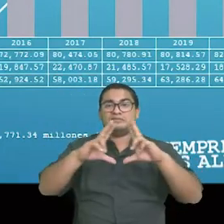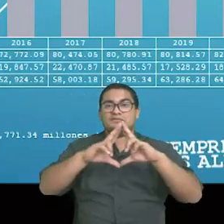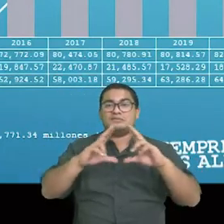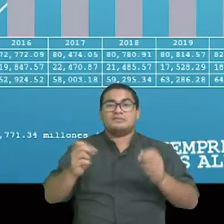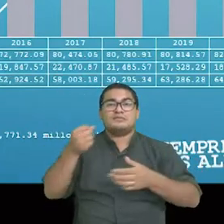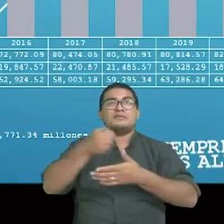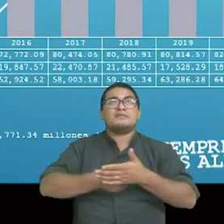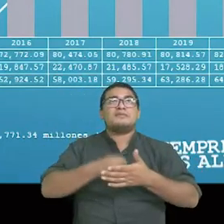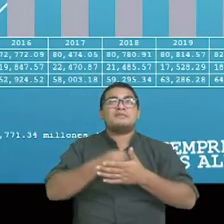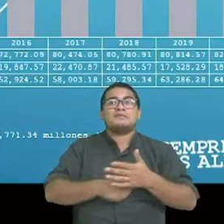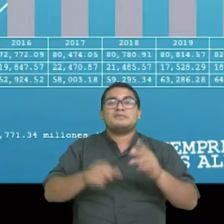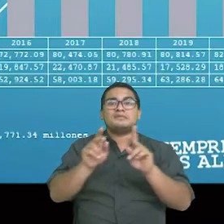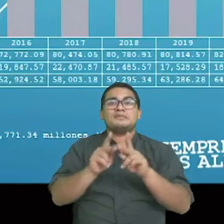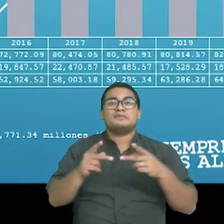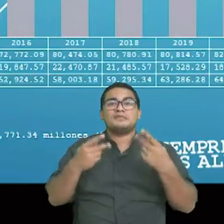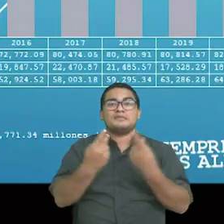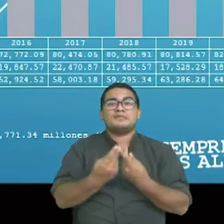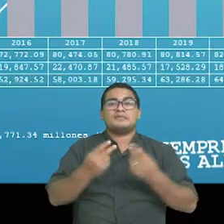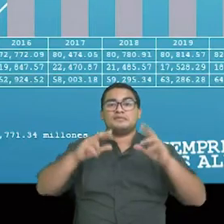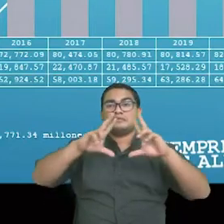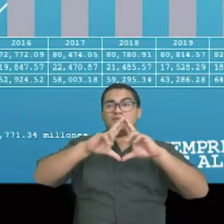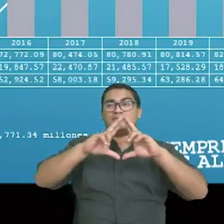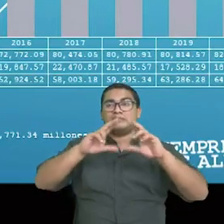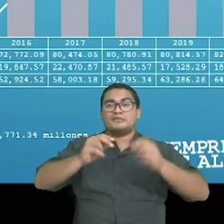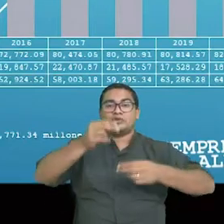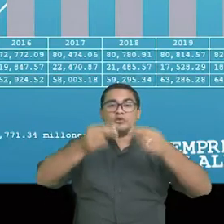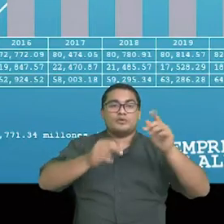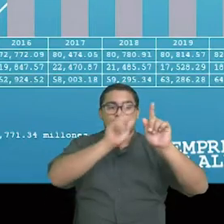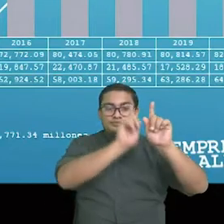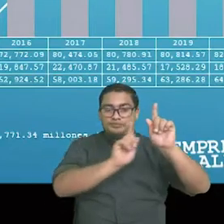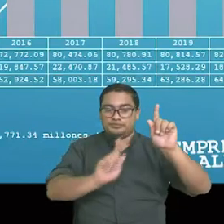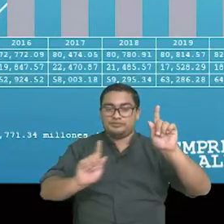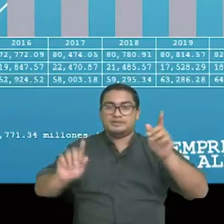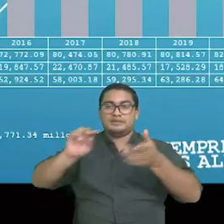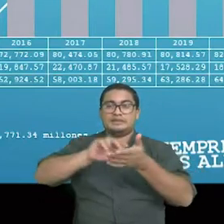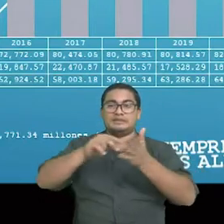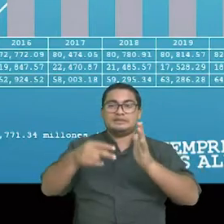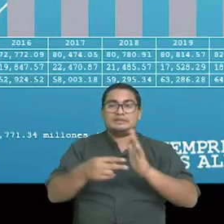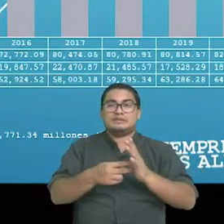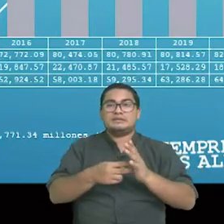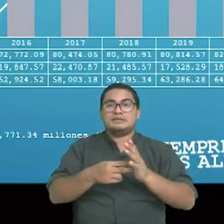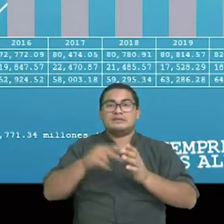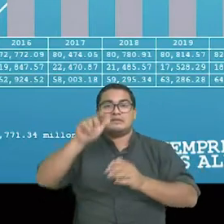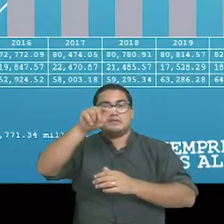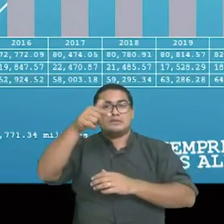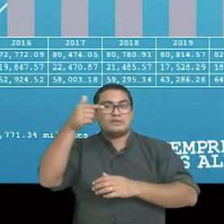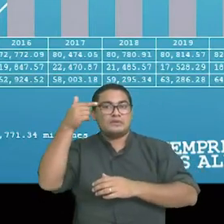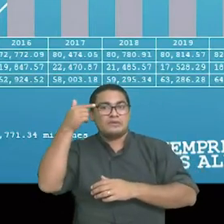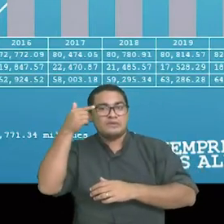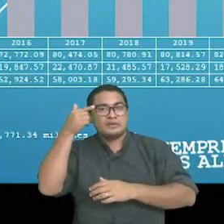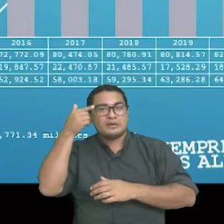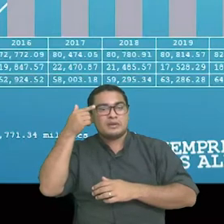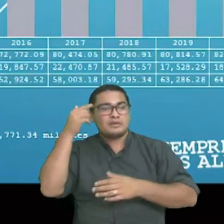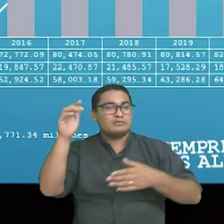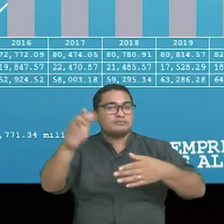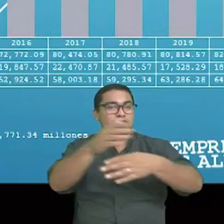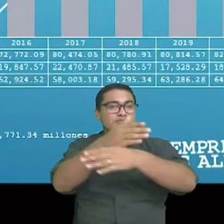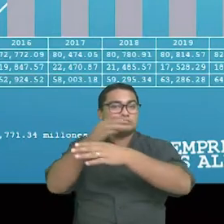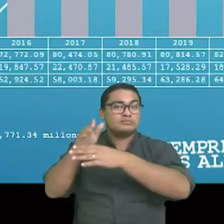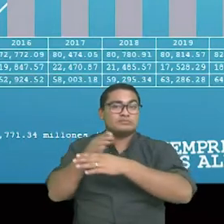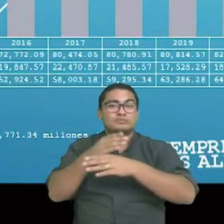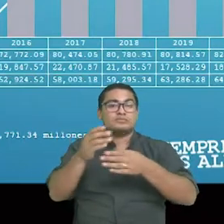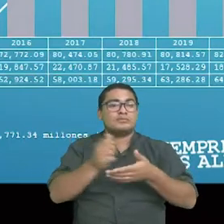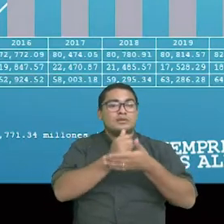pueblo nicaragüense para llegar a esta cifra y lo que ha significado en cuanto a la articulación del gobierno, de los poderes, del Estado con